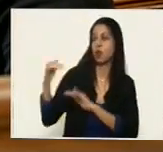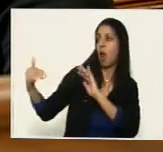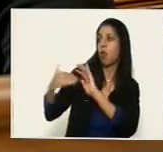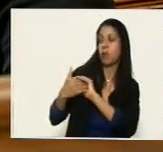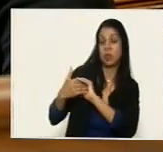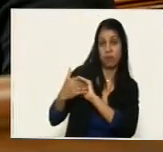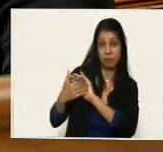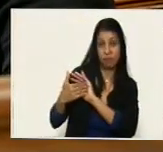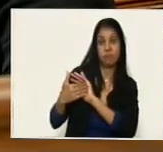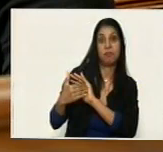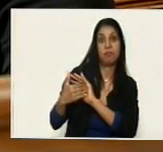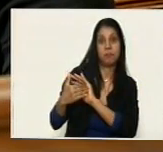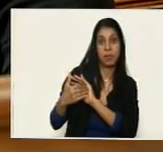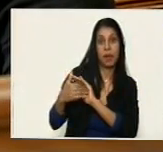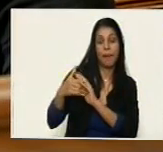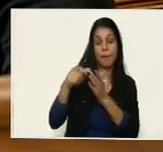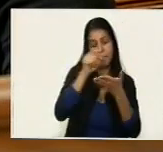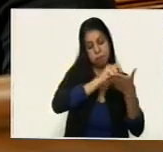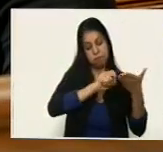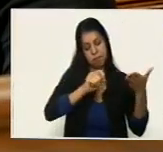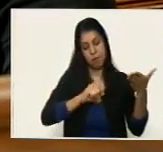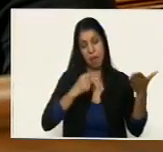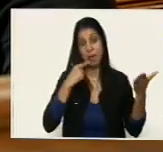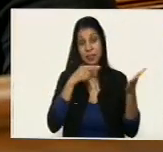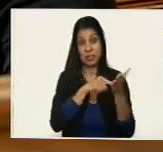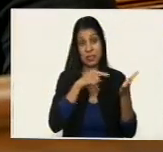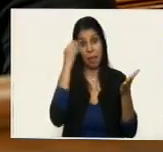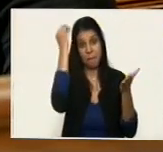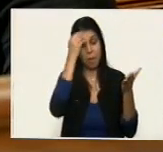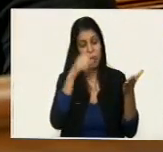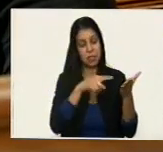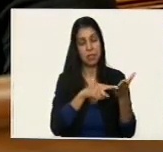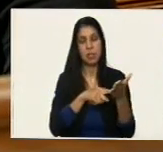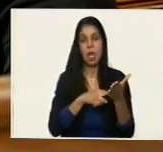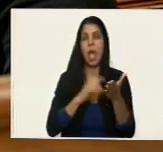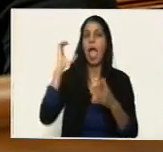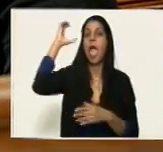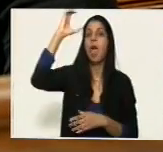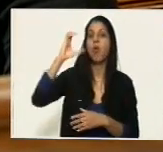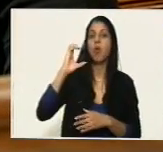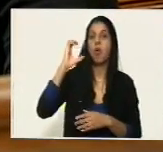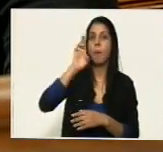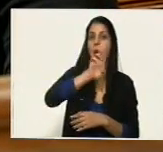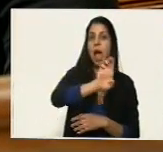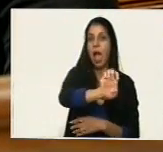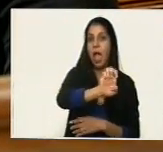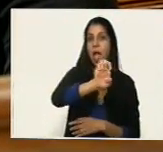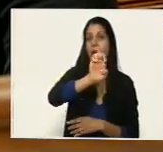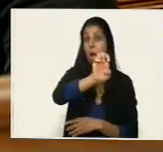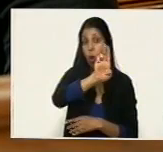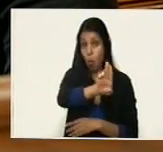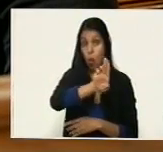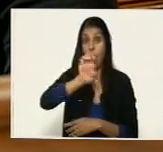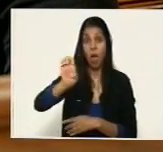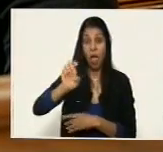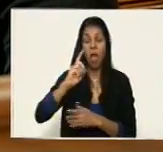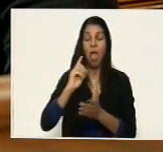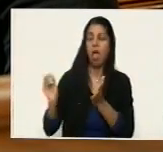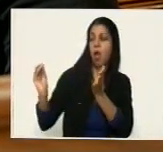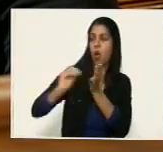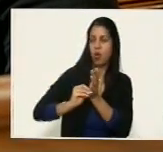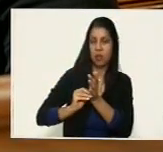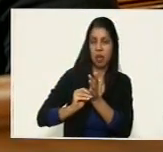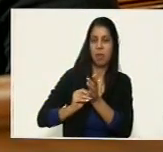Venezuela, considerando que esta nueva acción de la Unión Europea, subordinada a los intereses